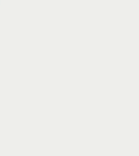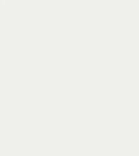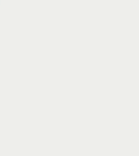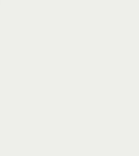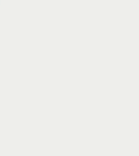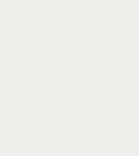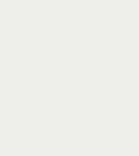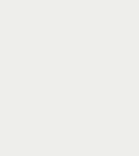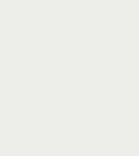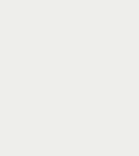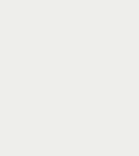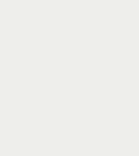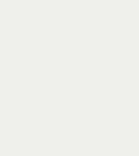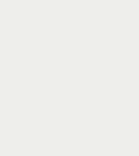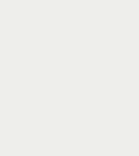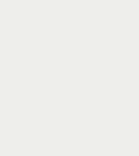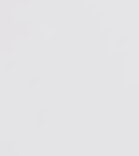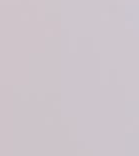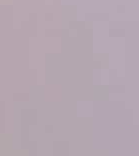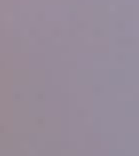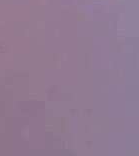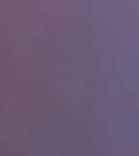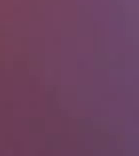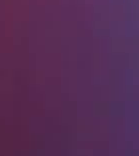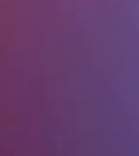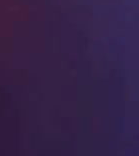fidedigno. Ecuador TV, somos cultura.